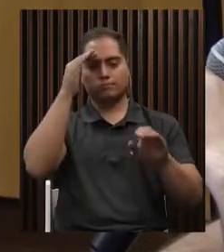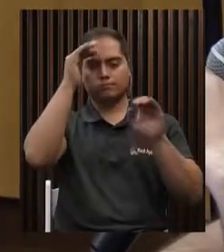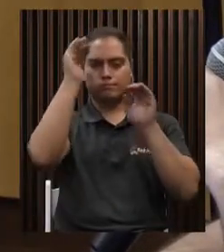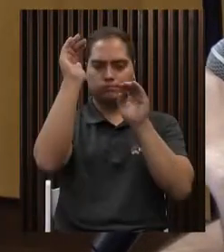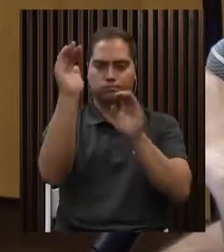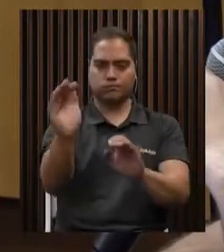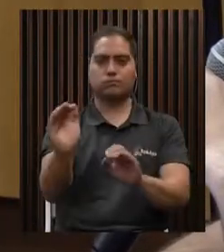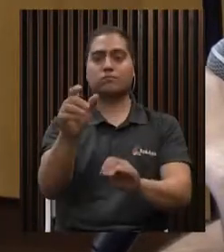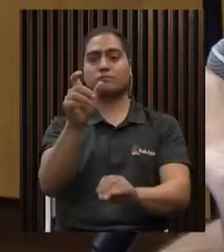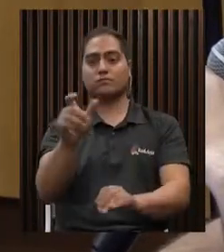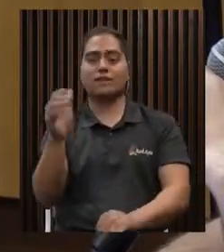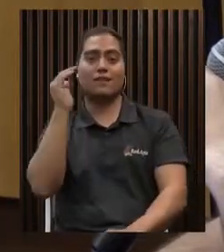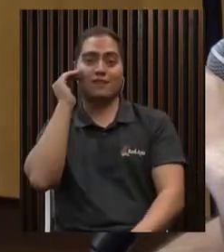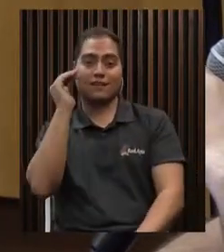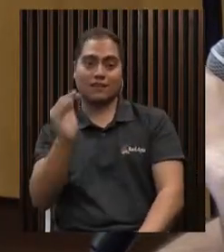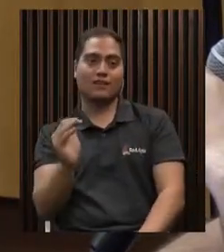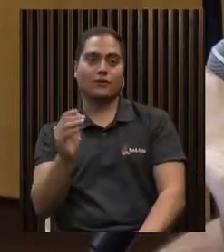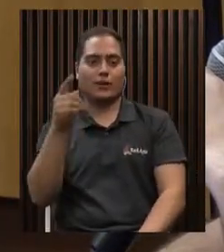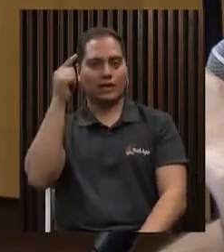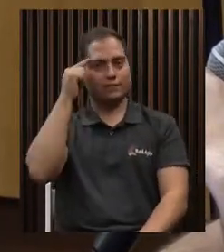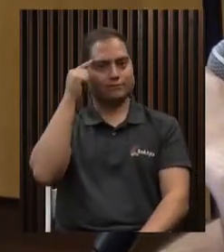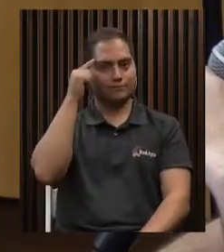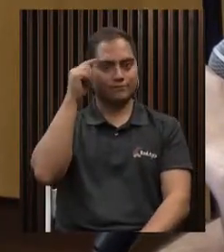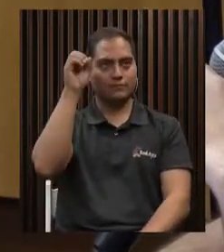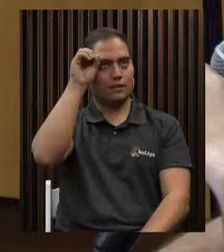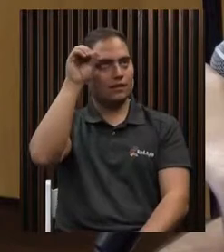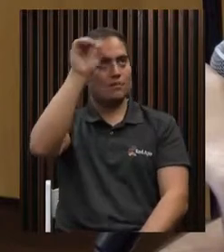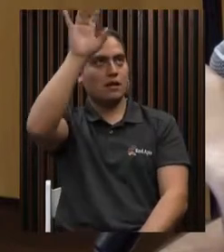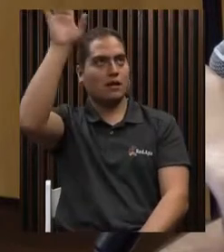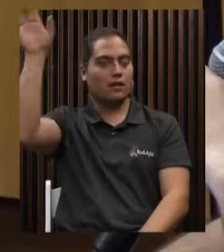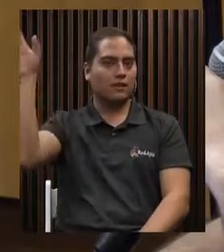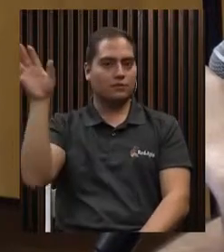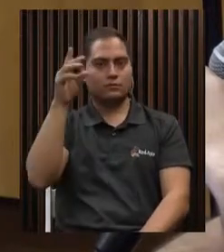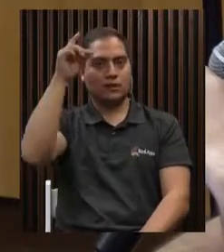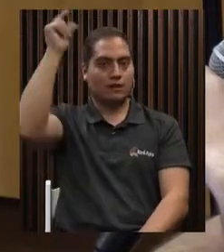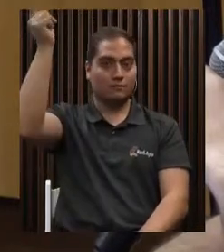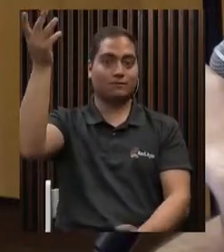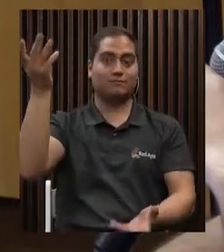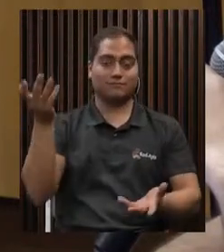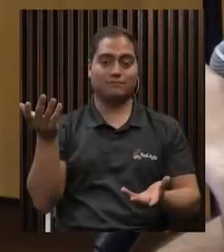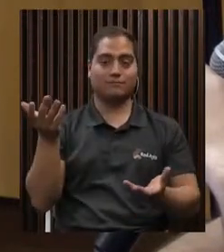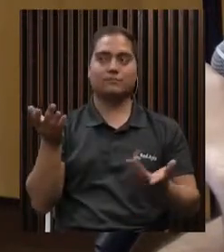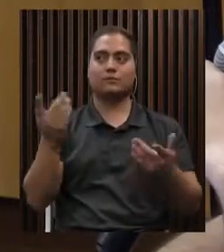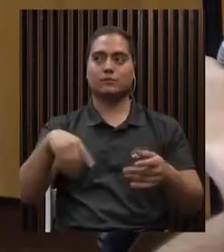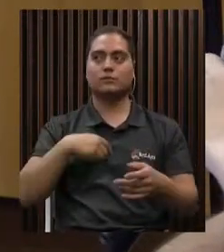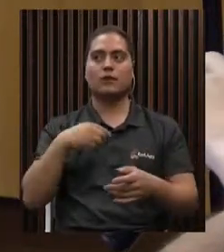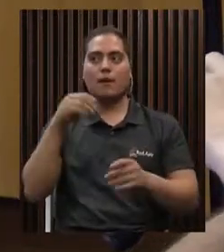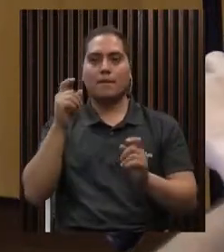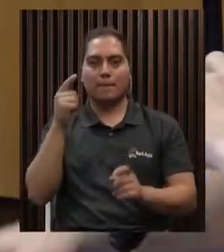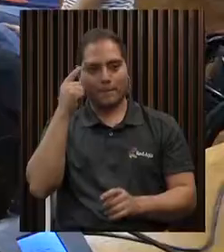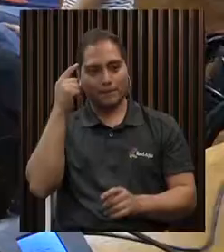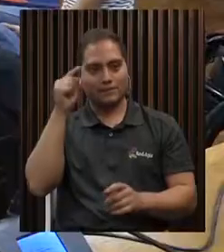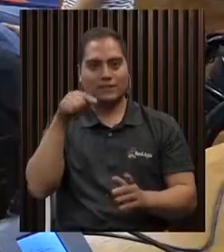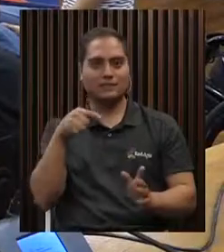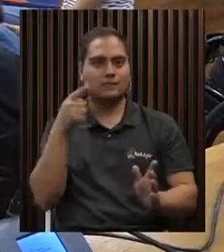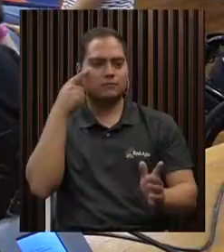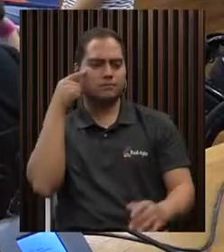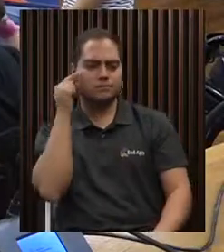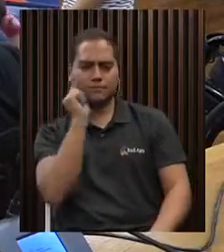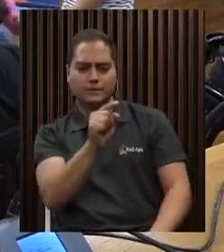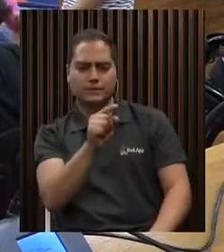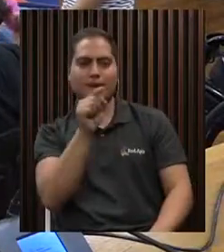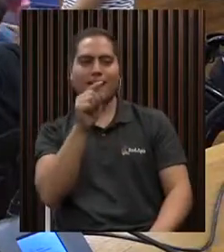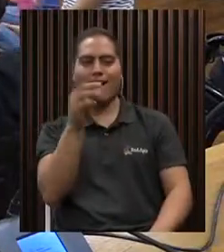niños considerando la imaginación y la creatividad. Y creo que eso, desde el punto de vista de la creatividad como un